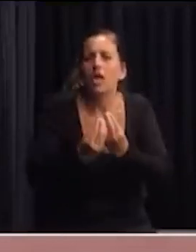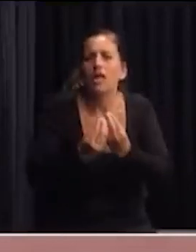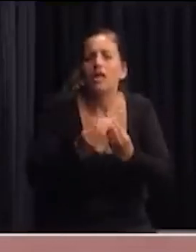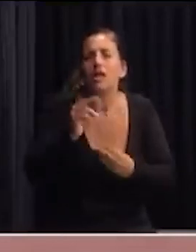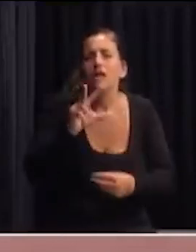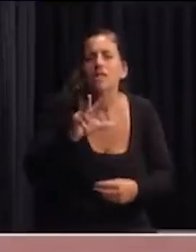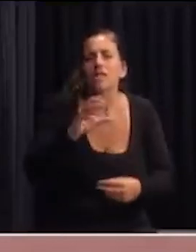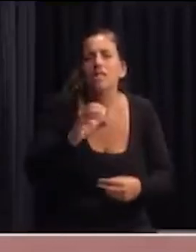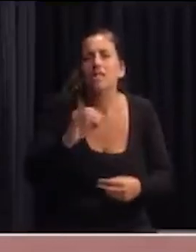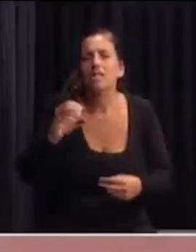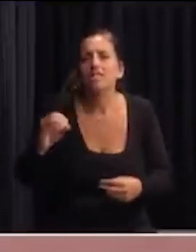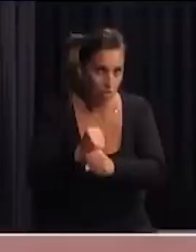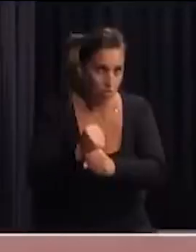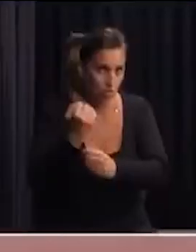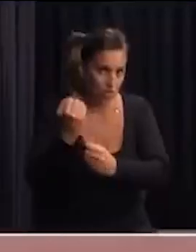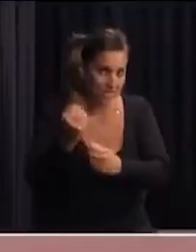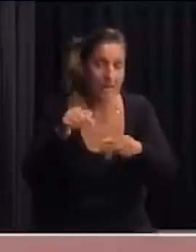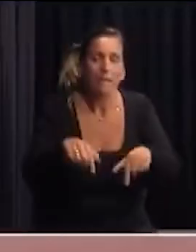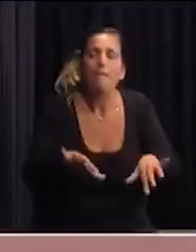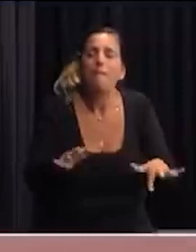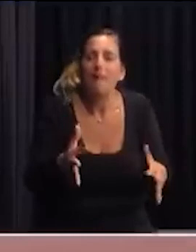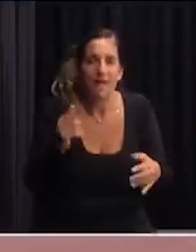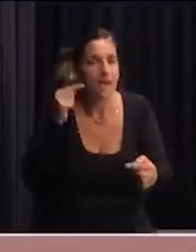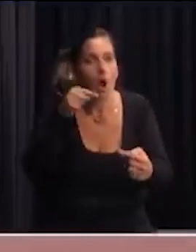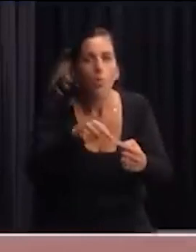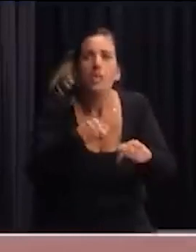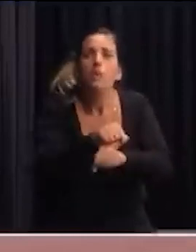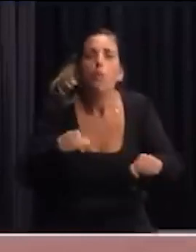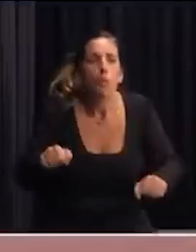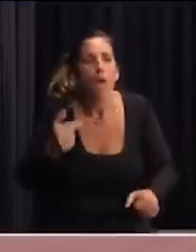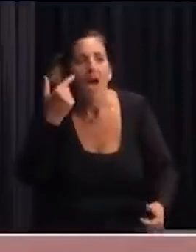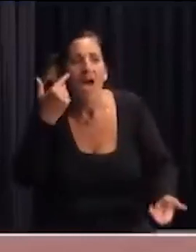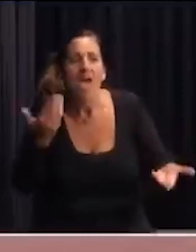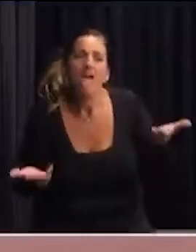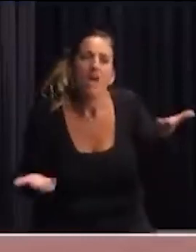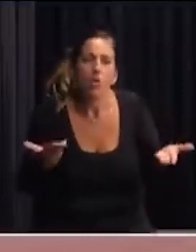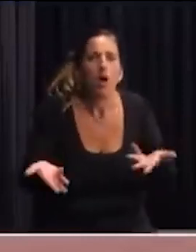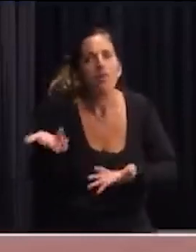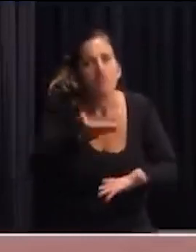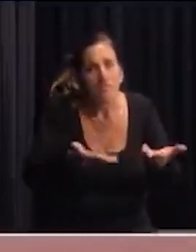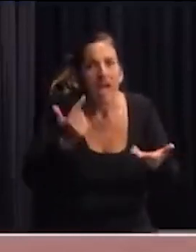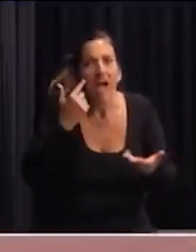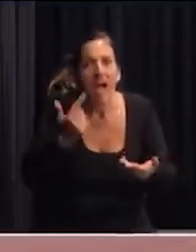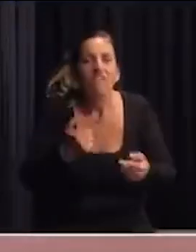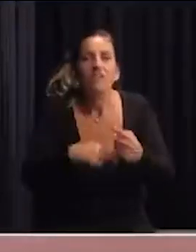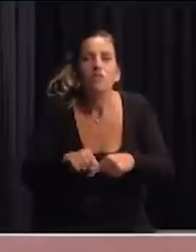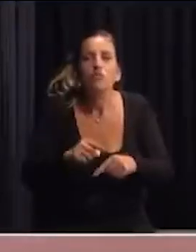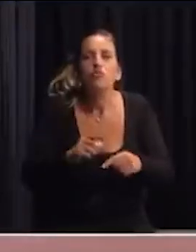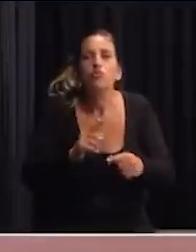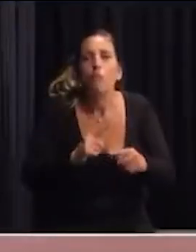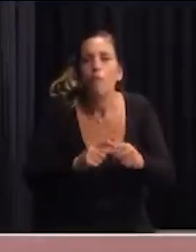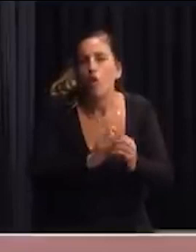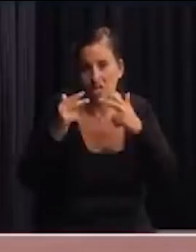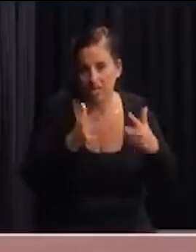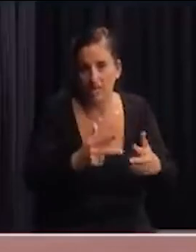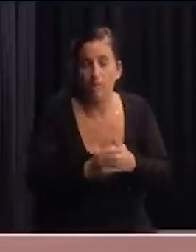300.000 trabajadores, a los efectos que estos puedan evaluar, adelantar el ajuste por